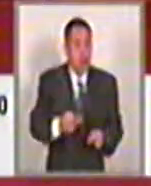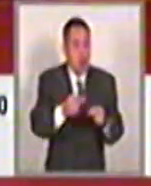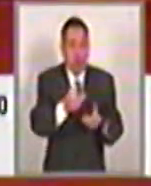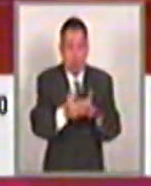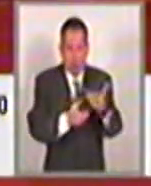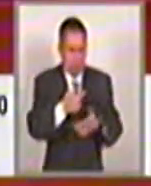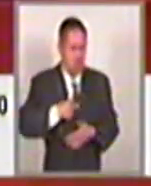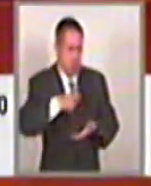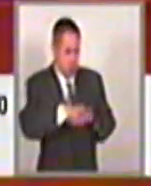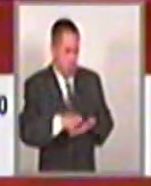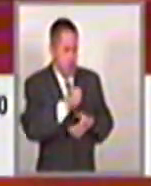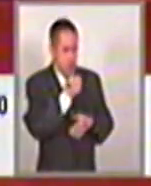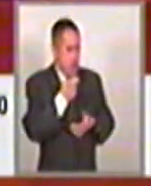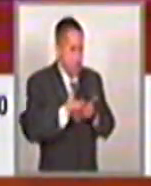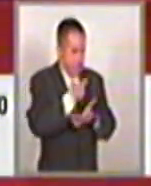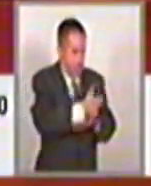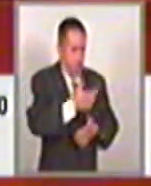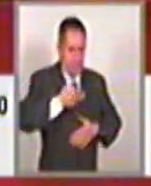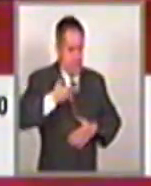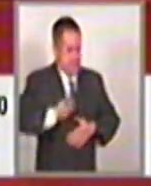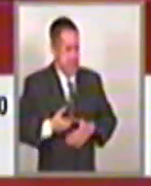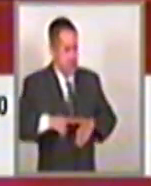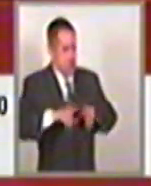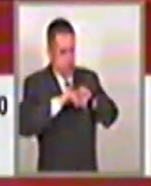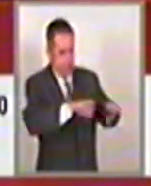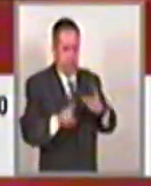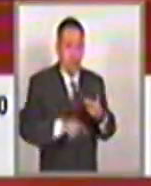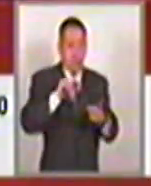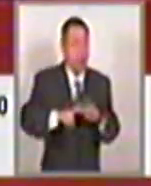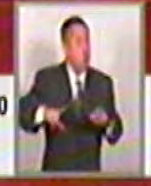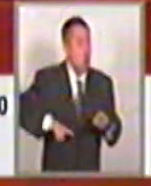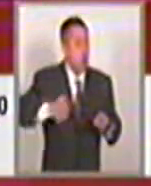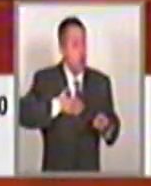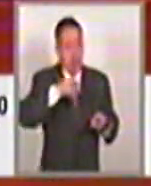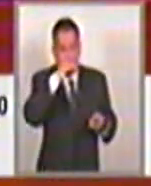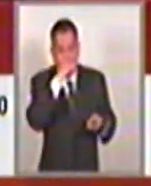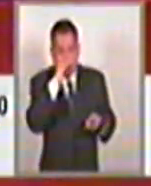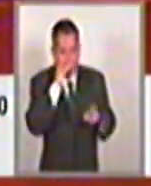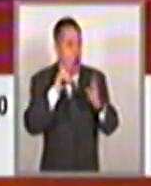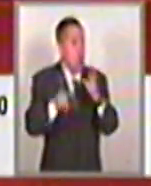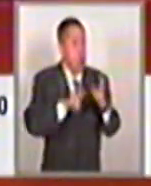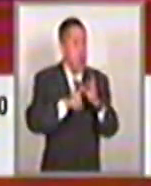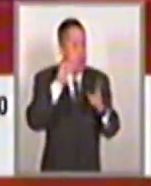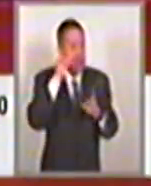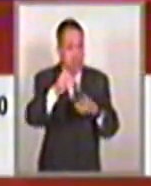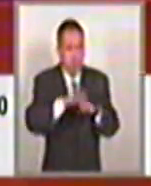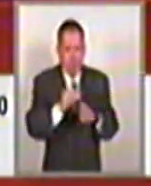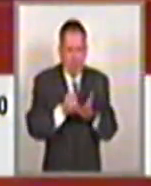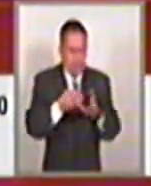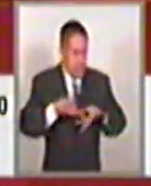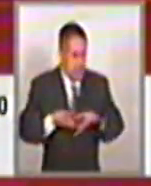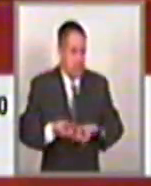los contratados, los tiempos del Estado y los tiempos fiscales, que en realidad también implican un gasto y que probablemente